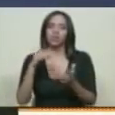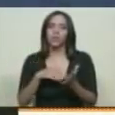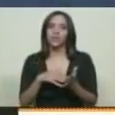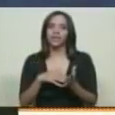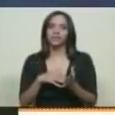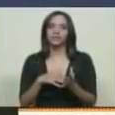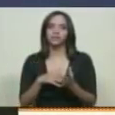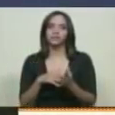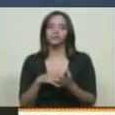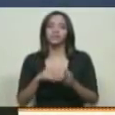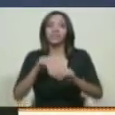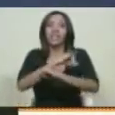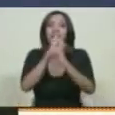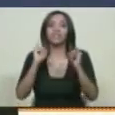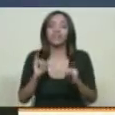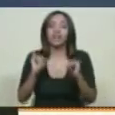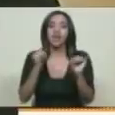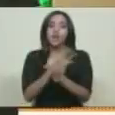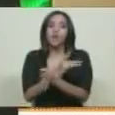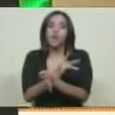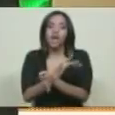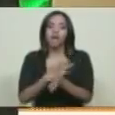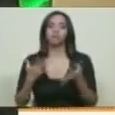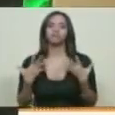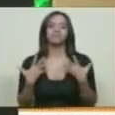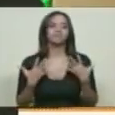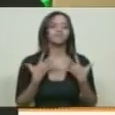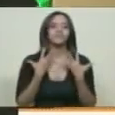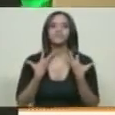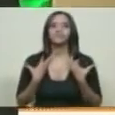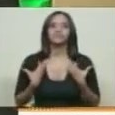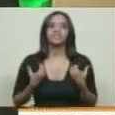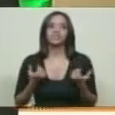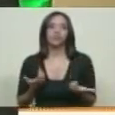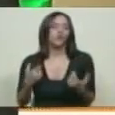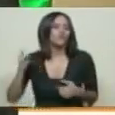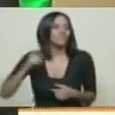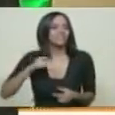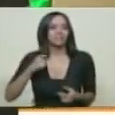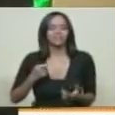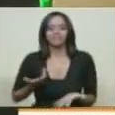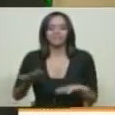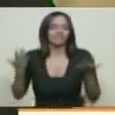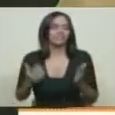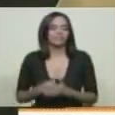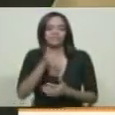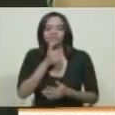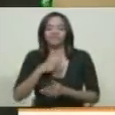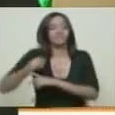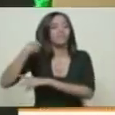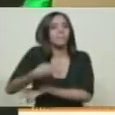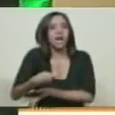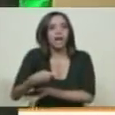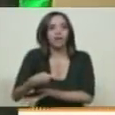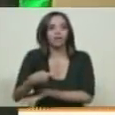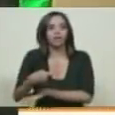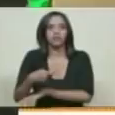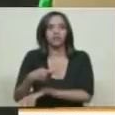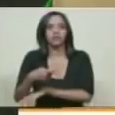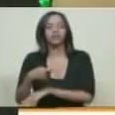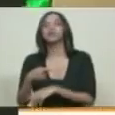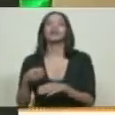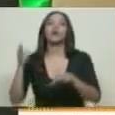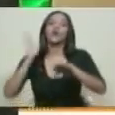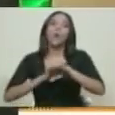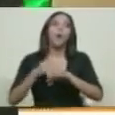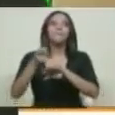como al final juegan con la desesperación y hay gente que lo va a pagar porque lo necesita, y además la culpa siempre es toda del gobierno, la